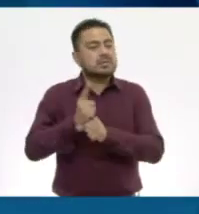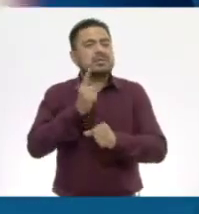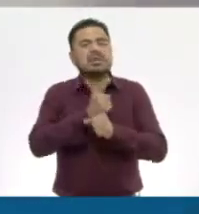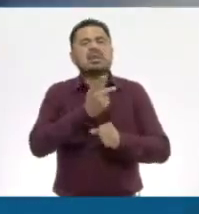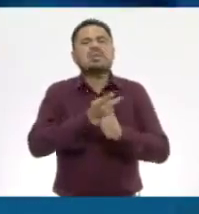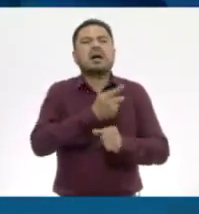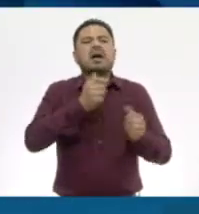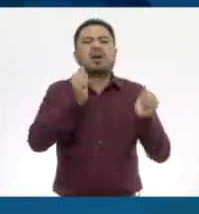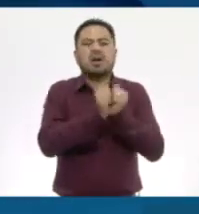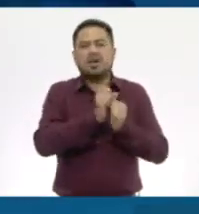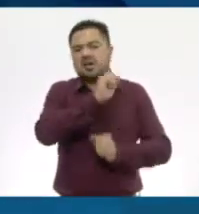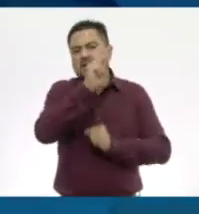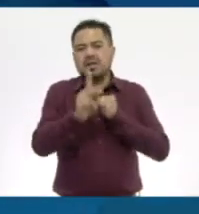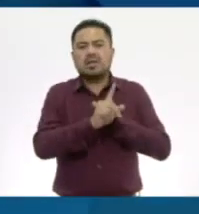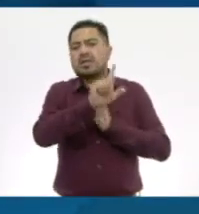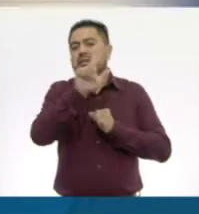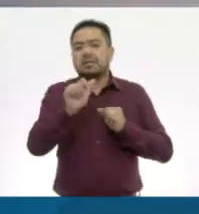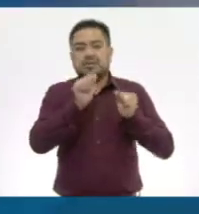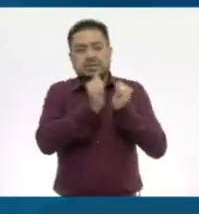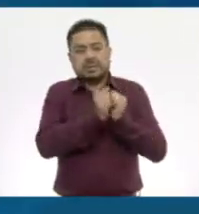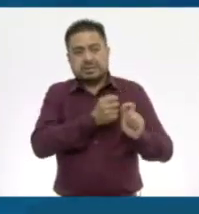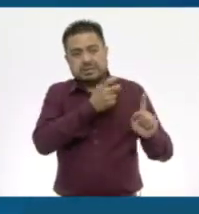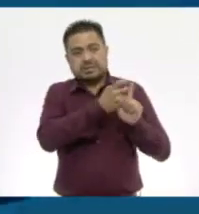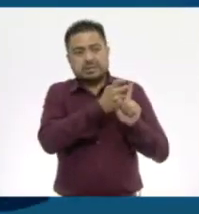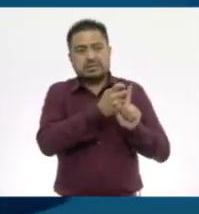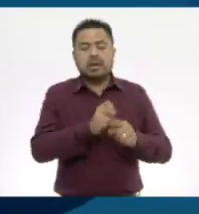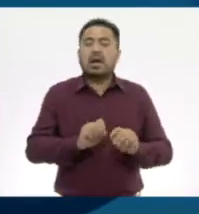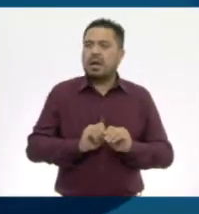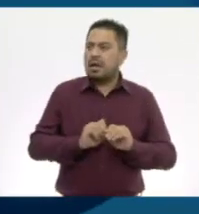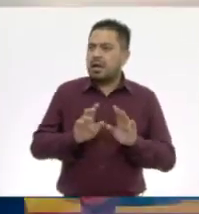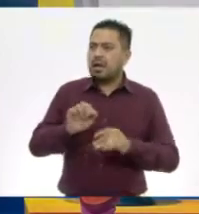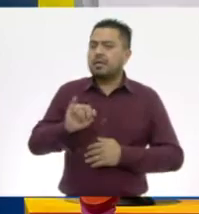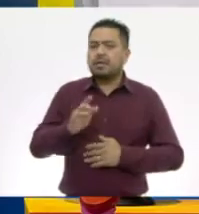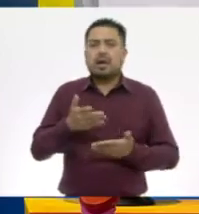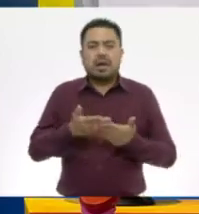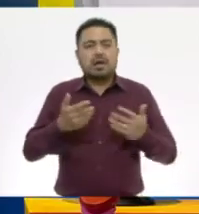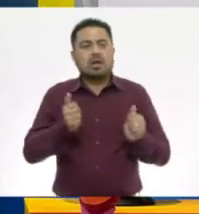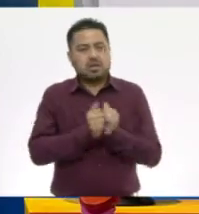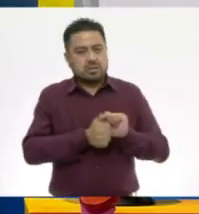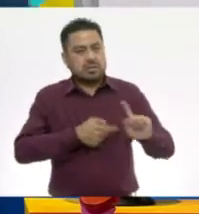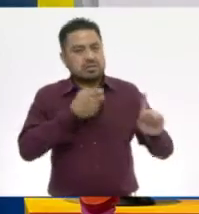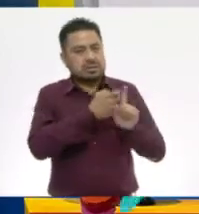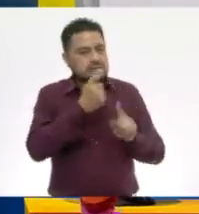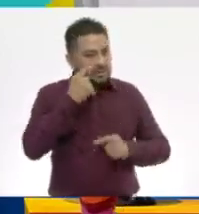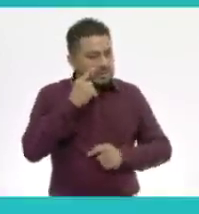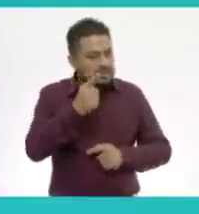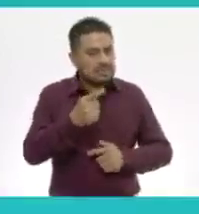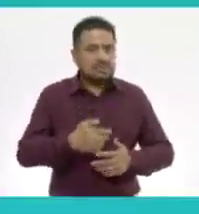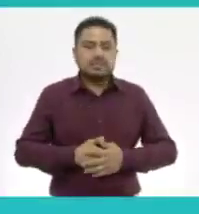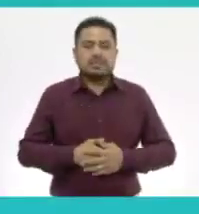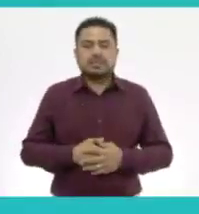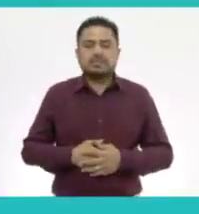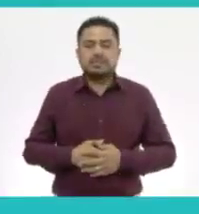que pasó con el país después de eso? Claro, vamos a ello.